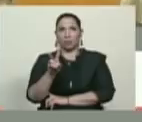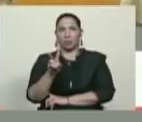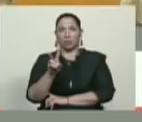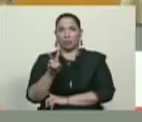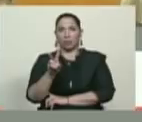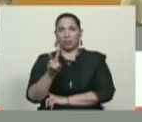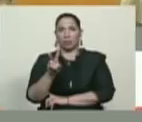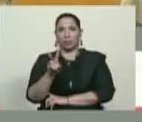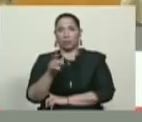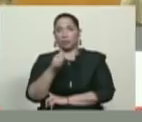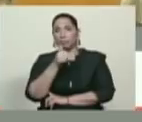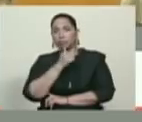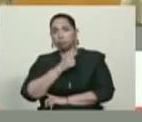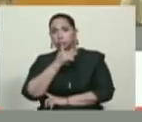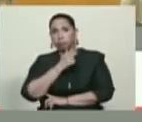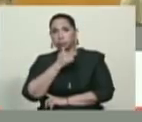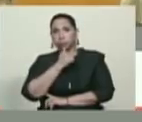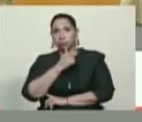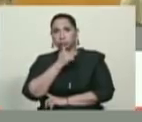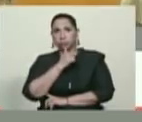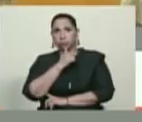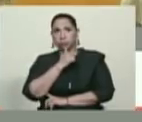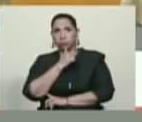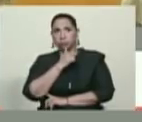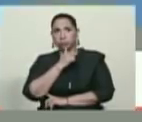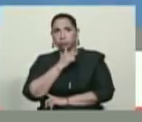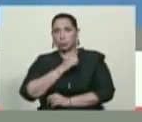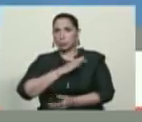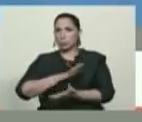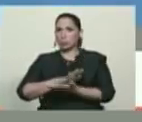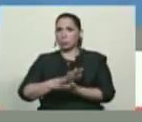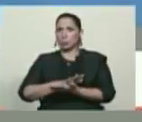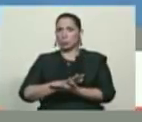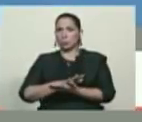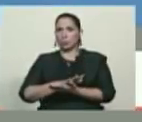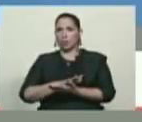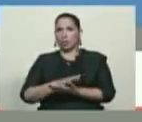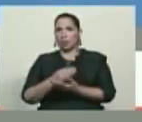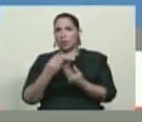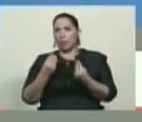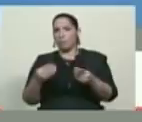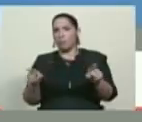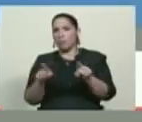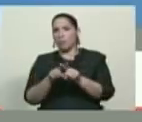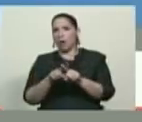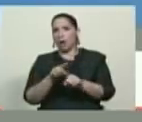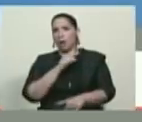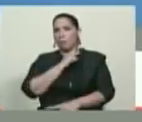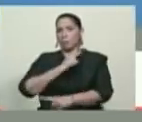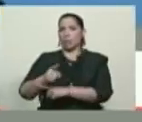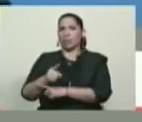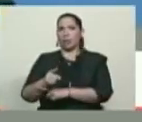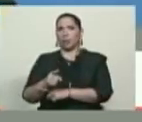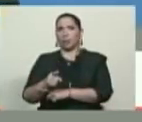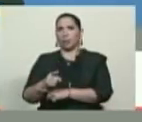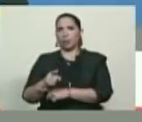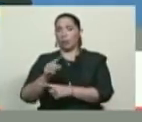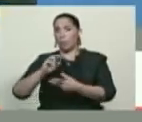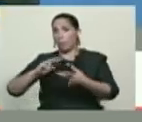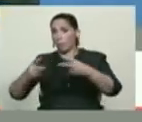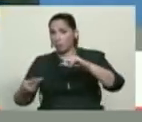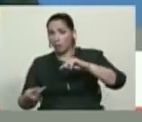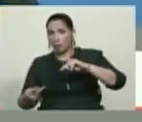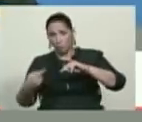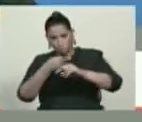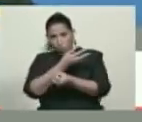soportaría o estaría en paz o en calma con una dictadura sobre sus vidas y sus decisiones. Por el contrario,